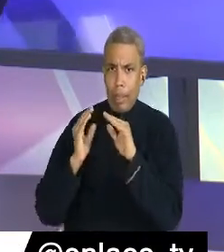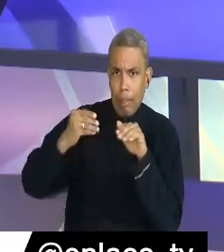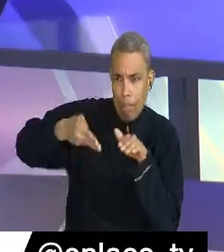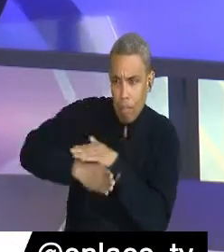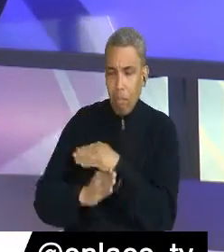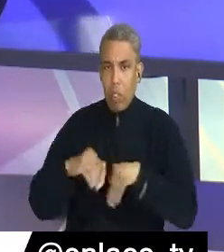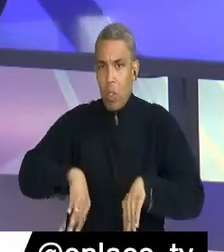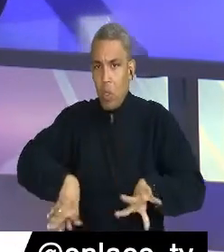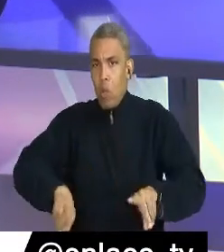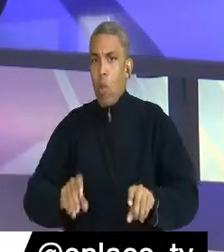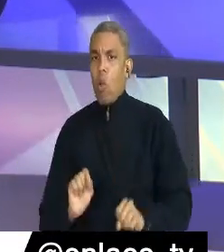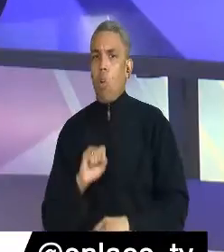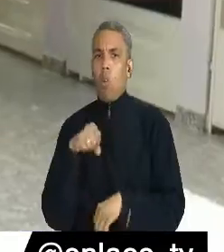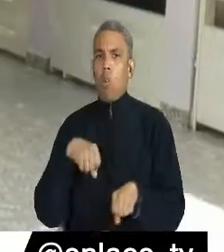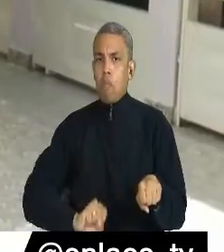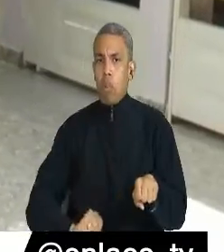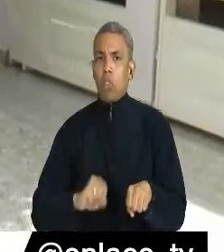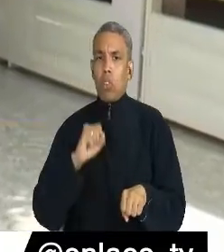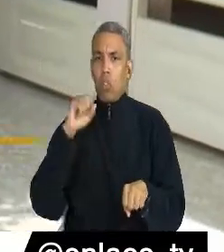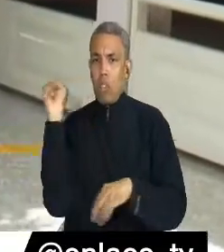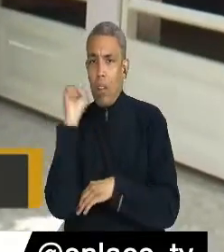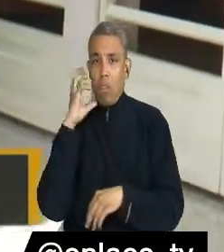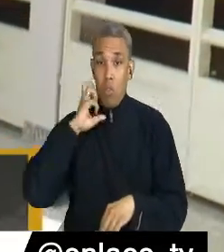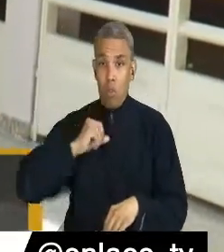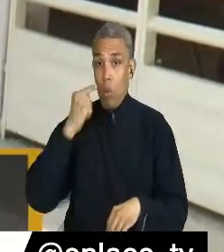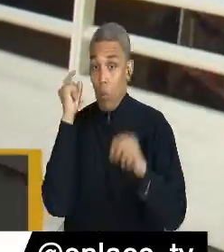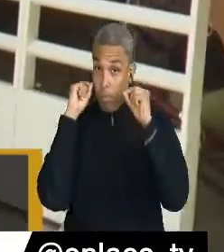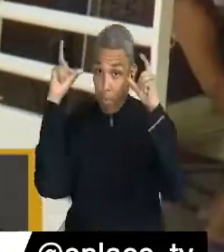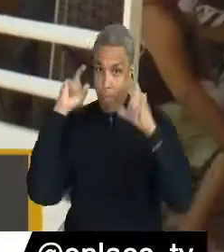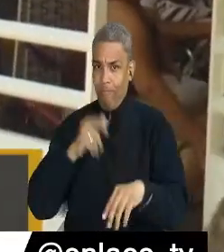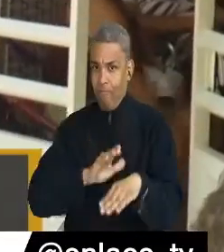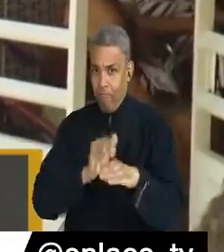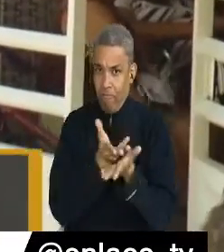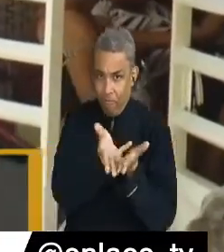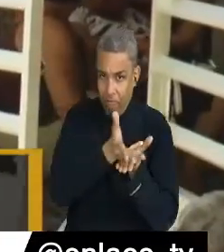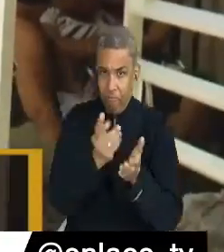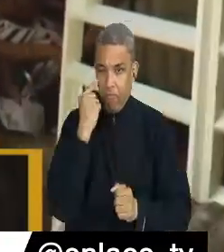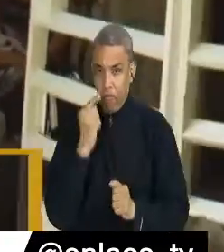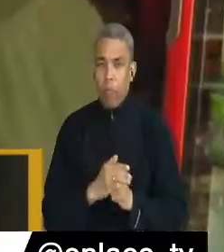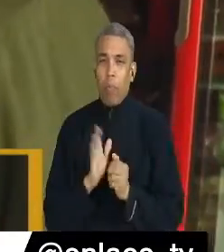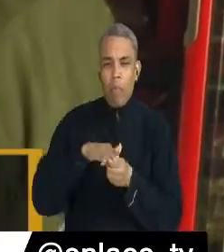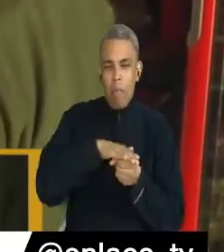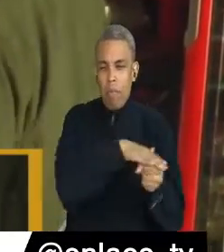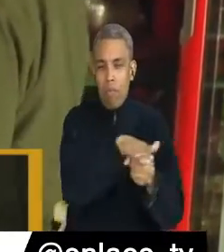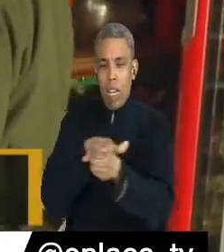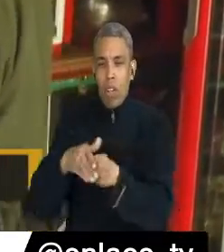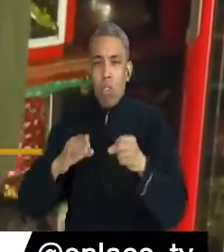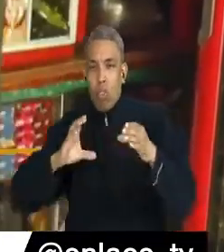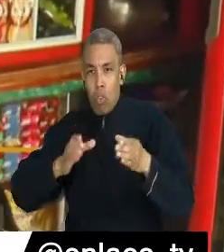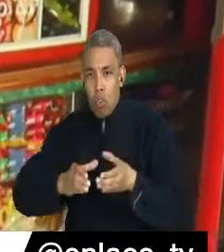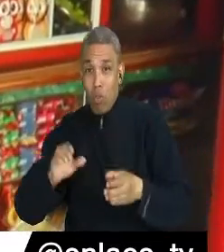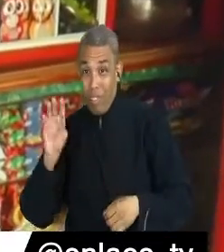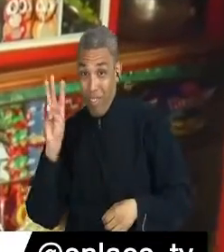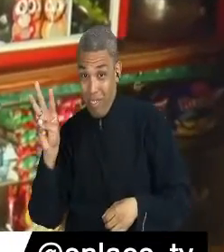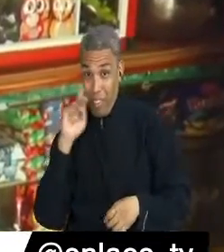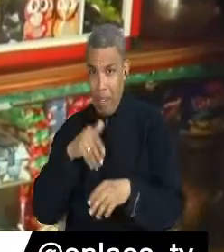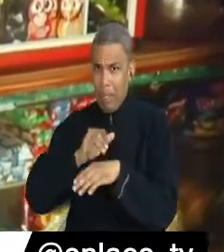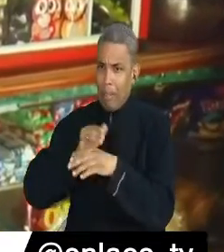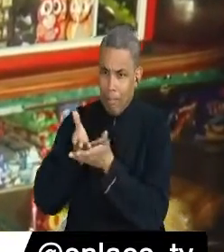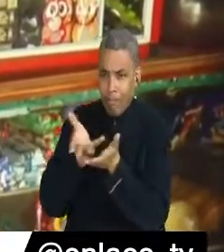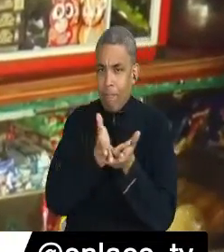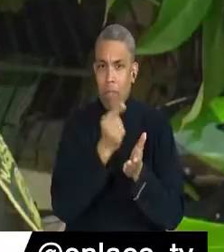lleven su vehículo uniformados de la policía nacional adelantan en la comuna 3 de la ciudad una campaña para prevenir el hurto en